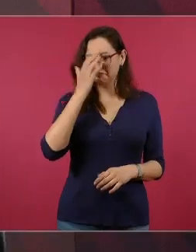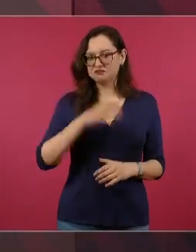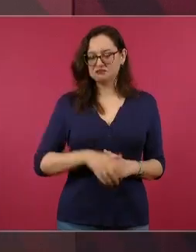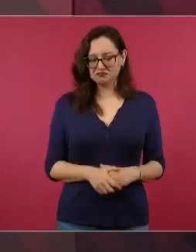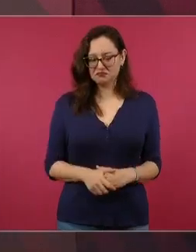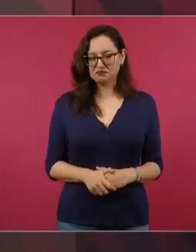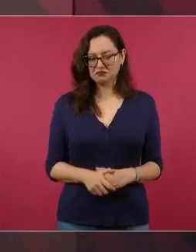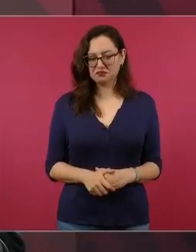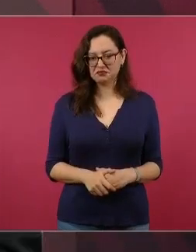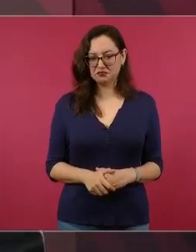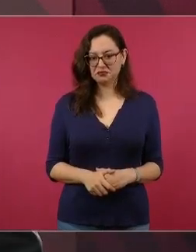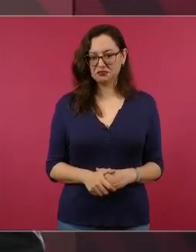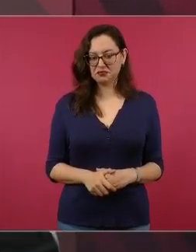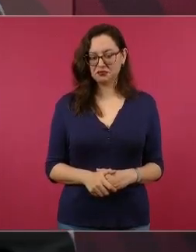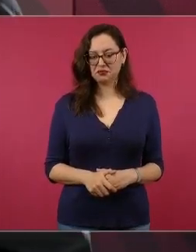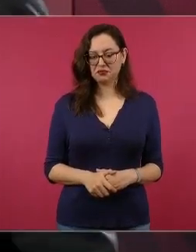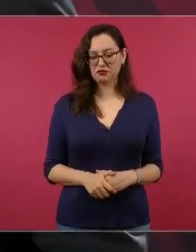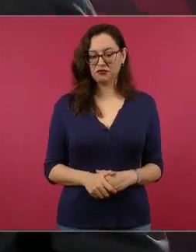porque